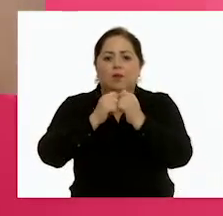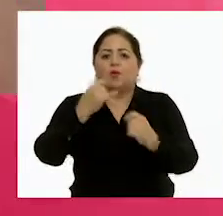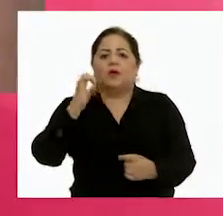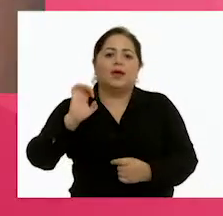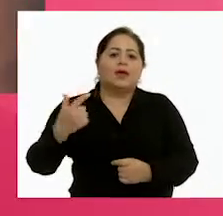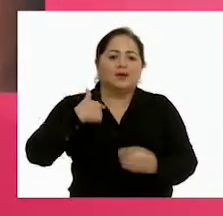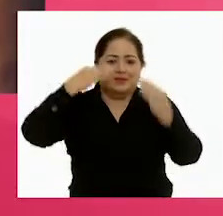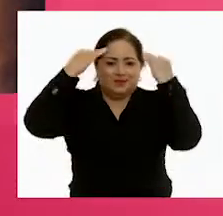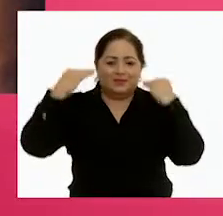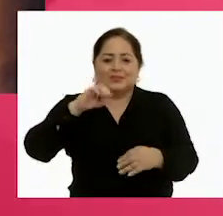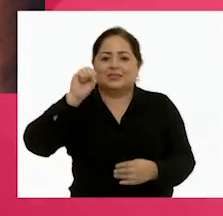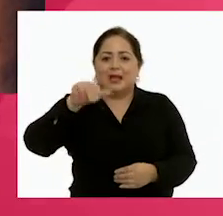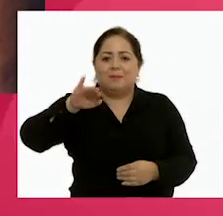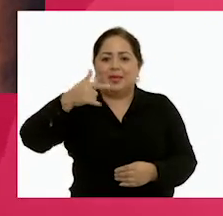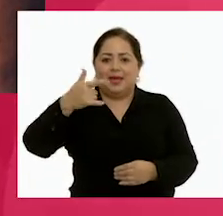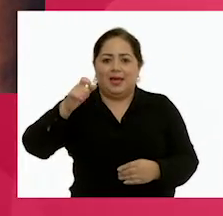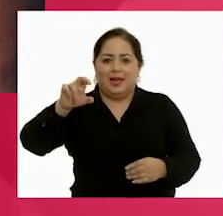Exconvento de San Miguel Arcángel,